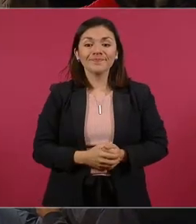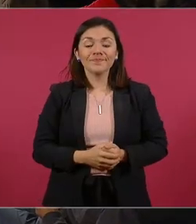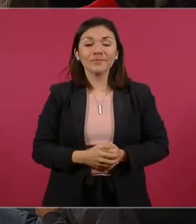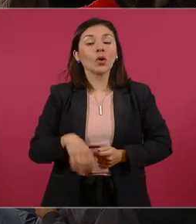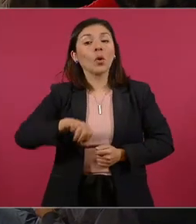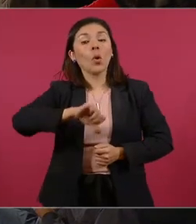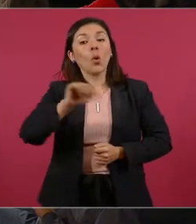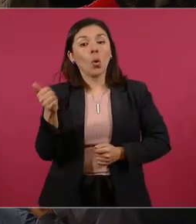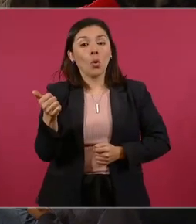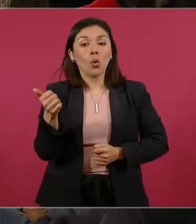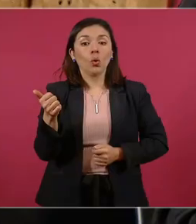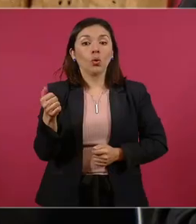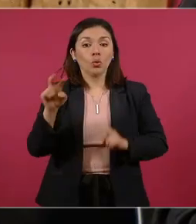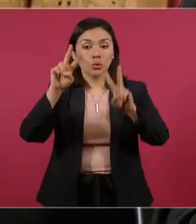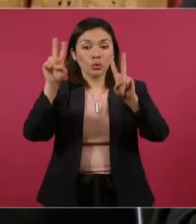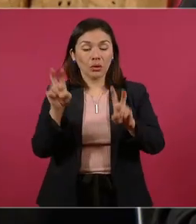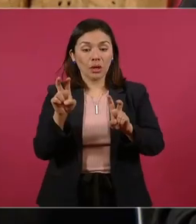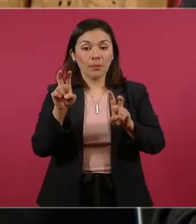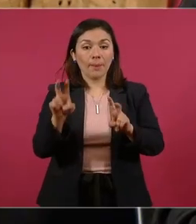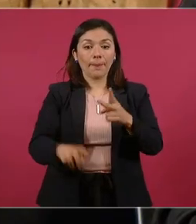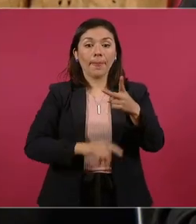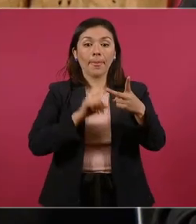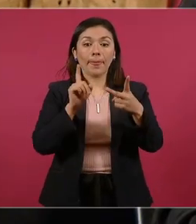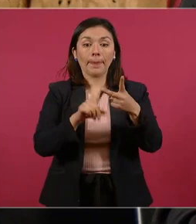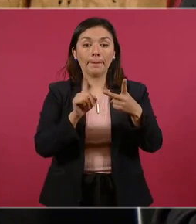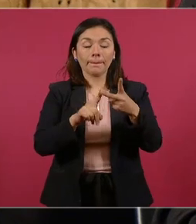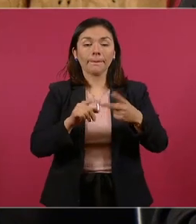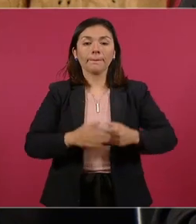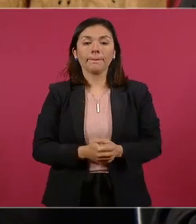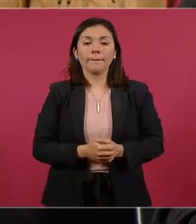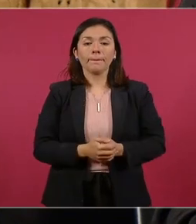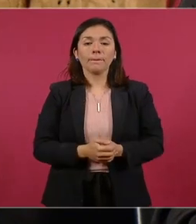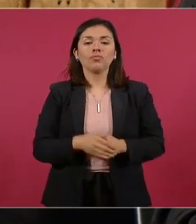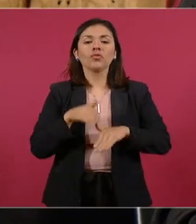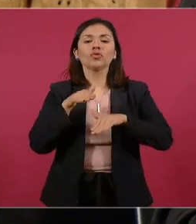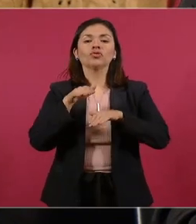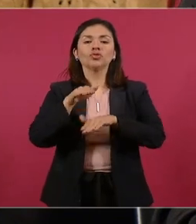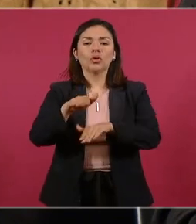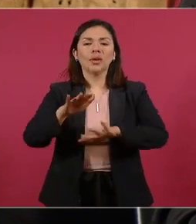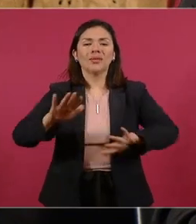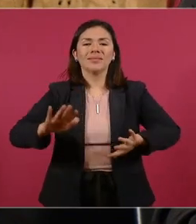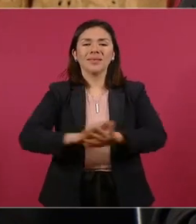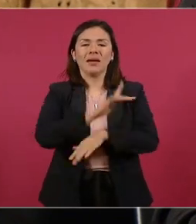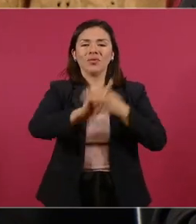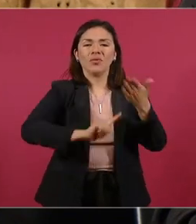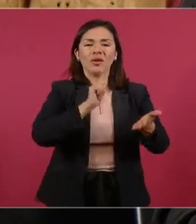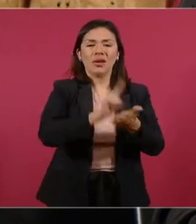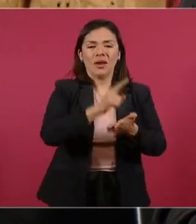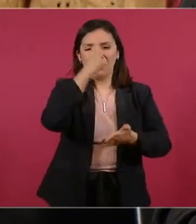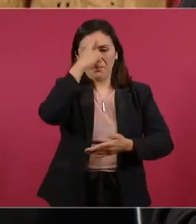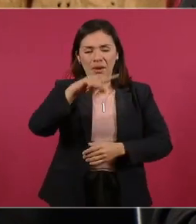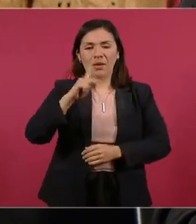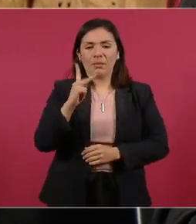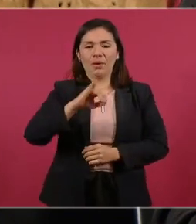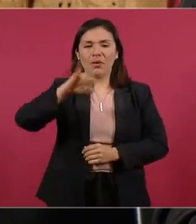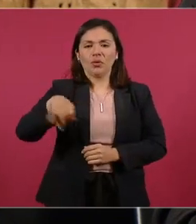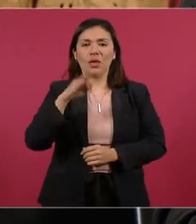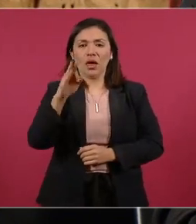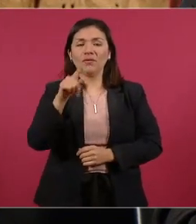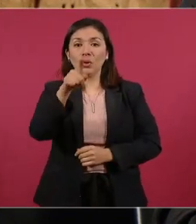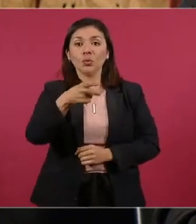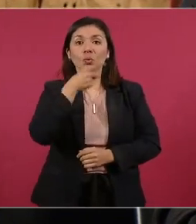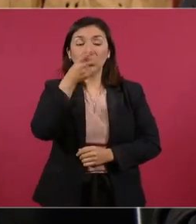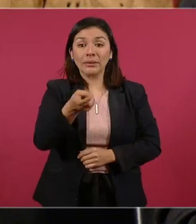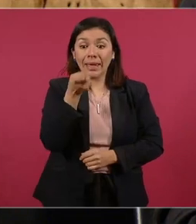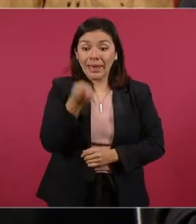bueno, en otro tema, presidente, sobre la reforma al Poder Judicial, usted ha manifestado que esa ley puede ser ejemplo para